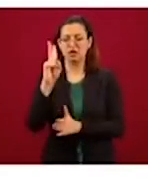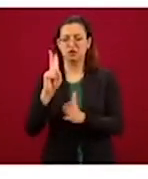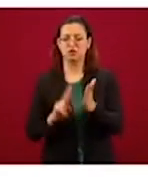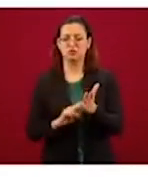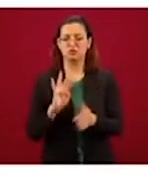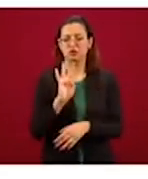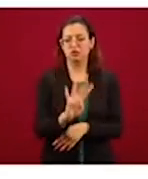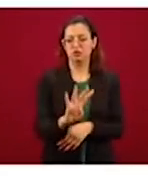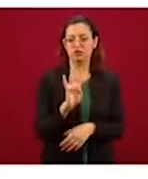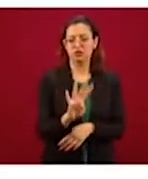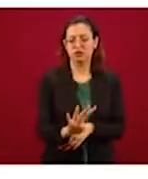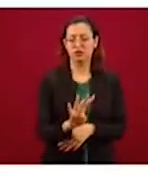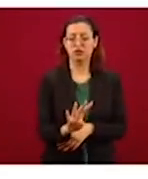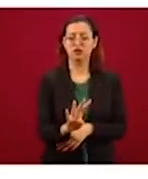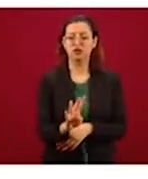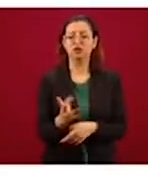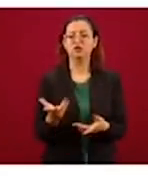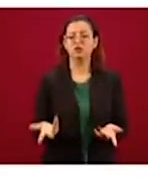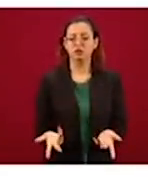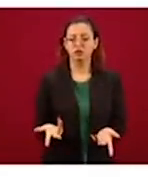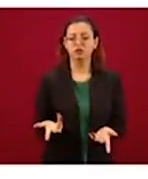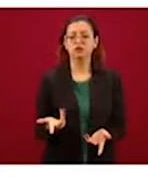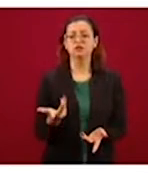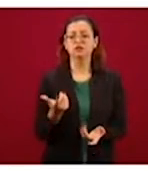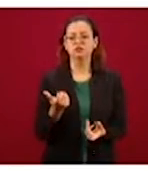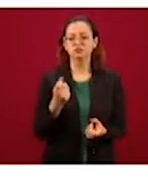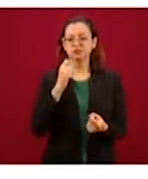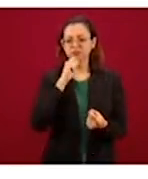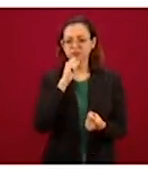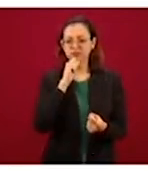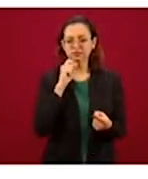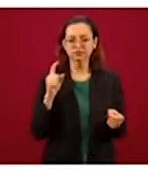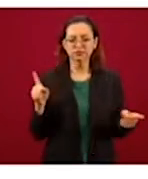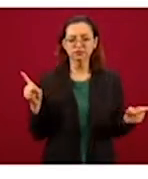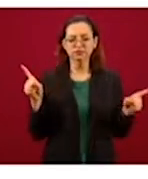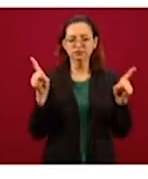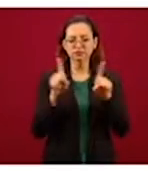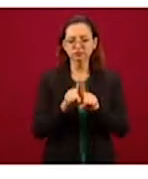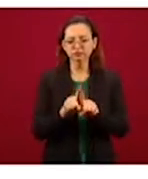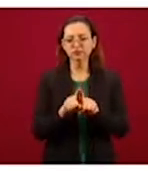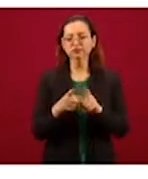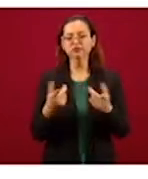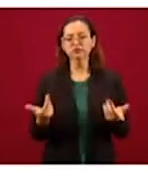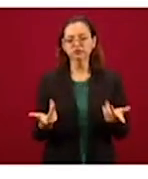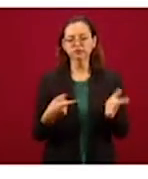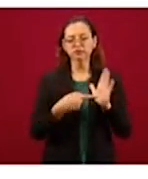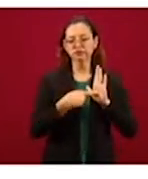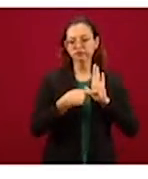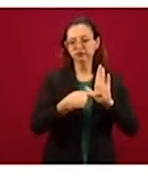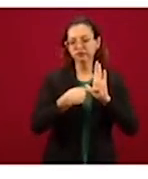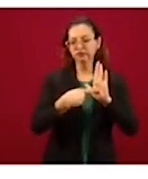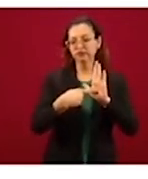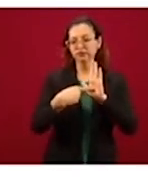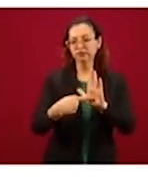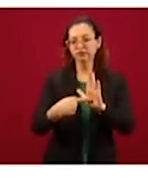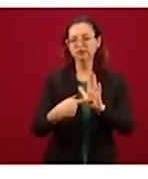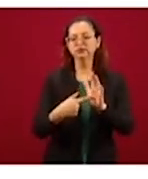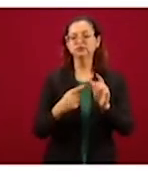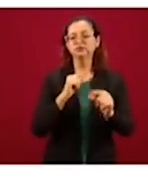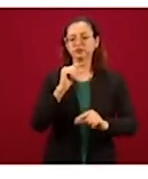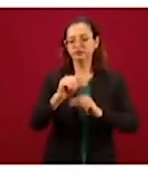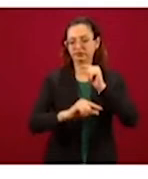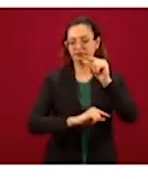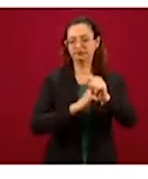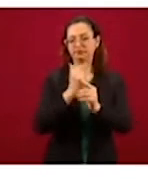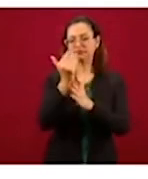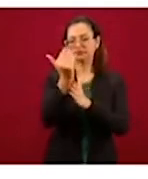pongo esta cifra que también coincide con lo que nosotros estamos informando una ligera tendencia a la